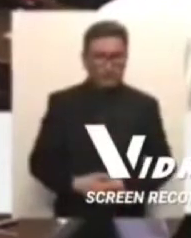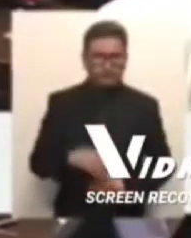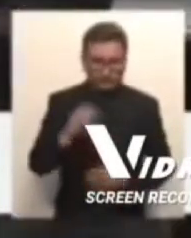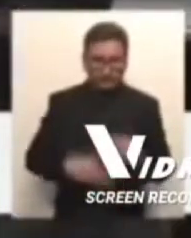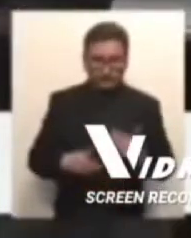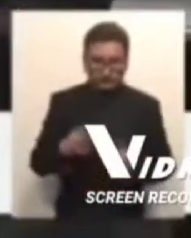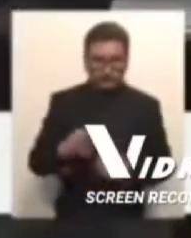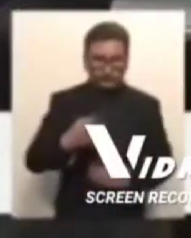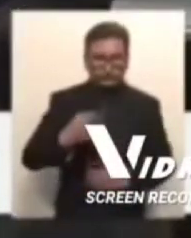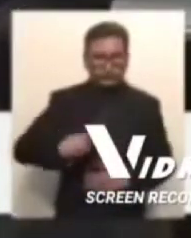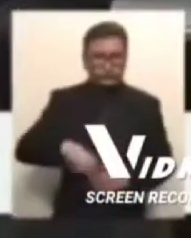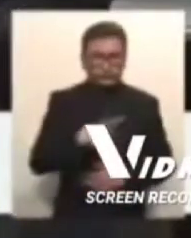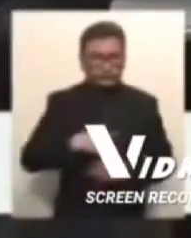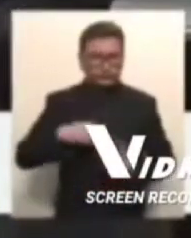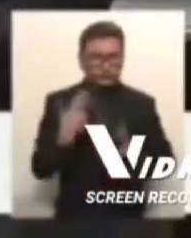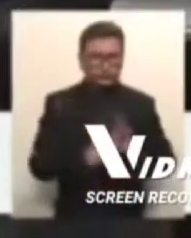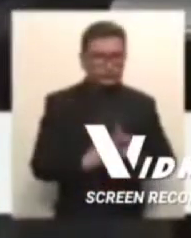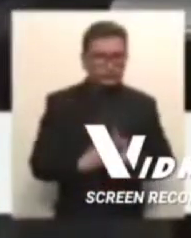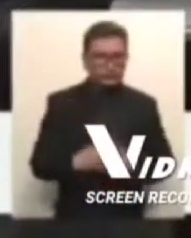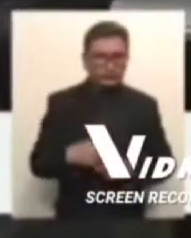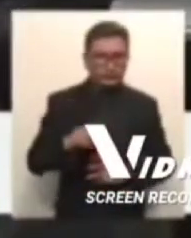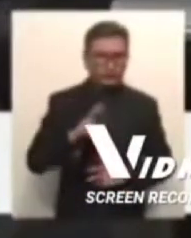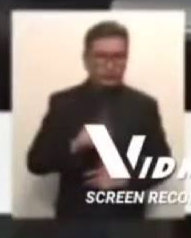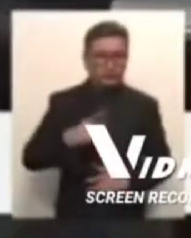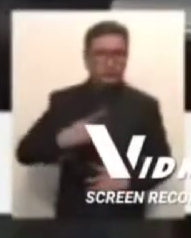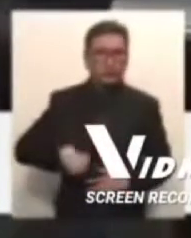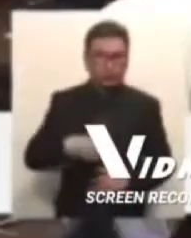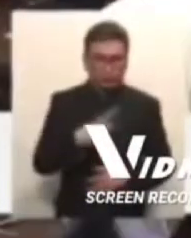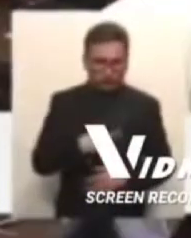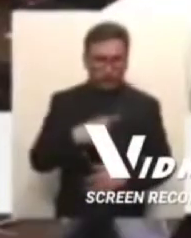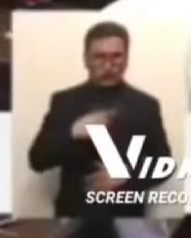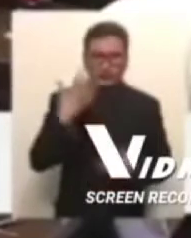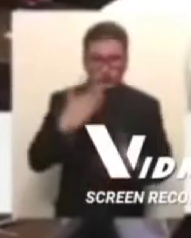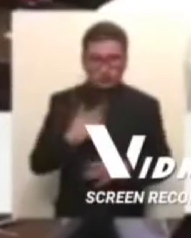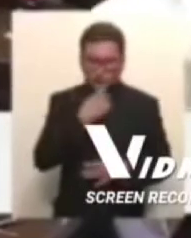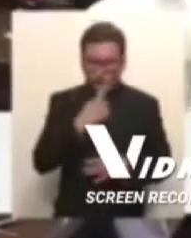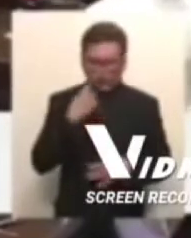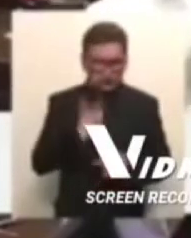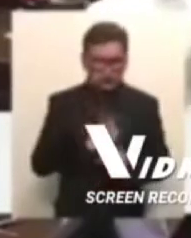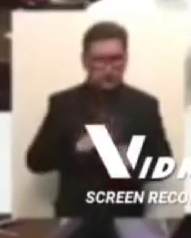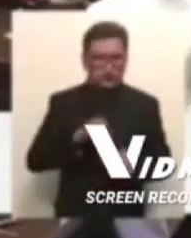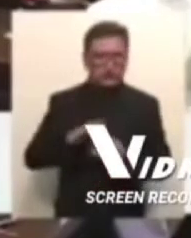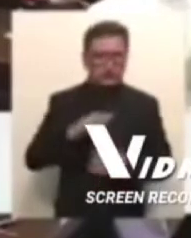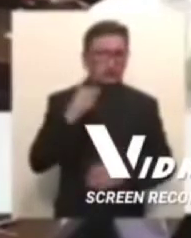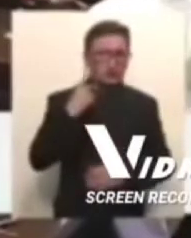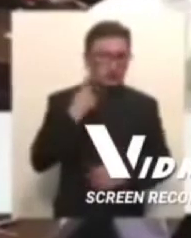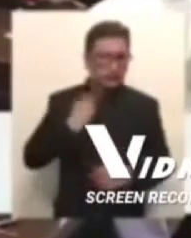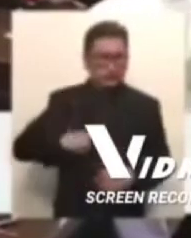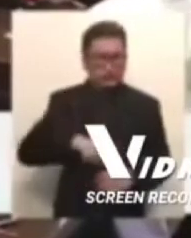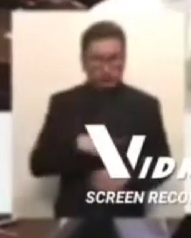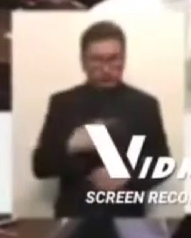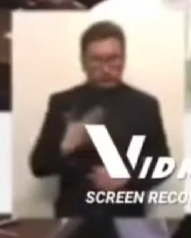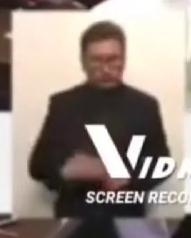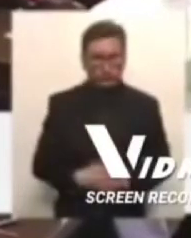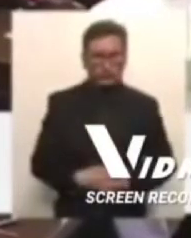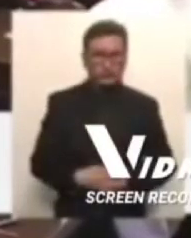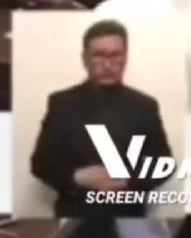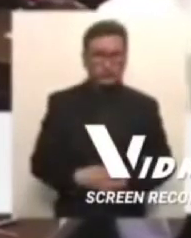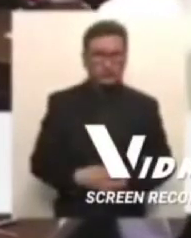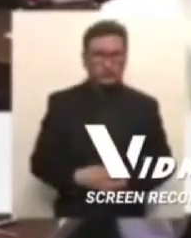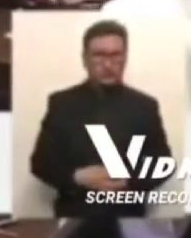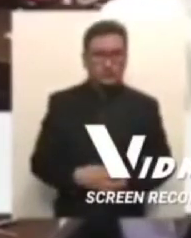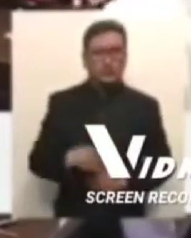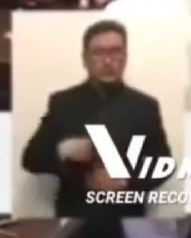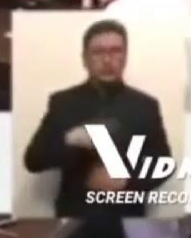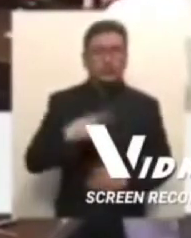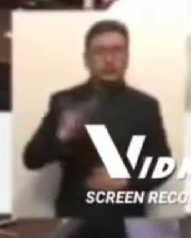Concluya. No somos asesinos, somos demócratas. Silencio, por favor, diputados. Somos demócratas. Diputados.